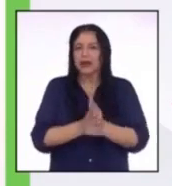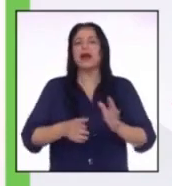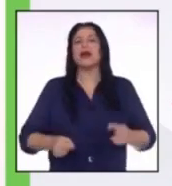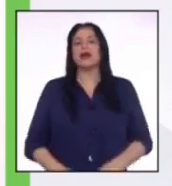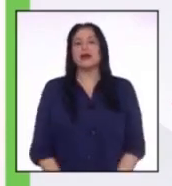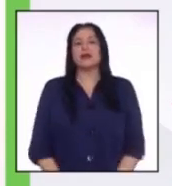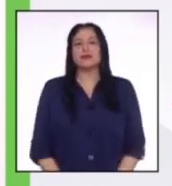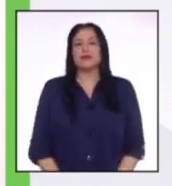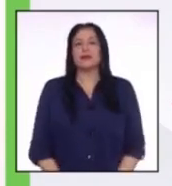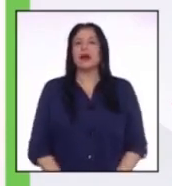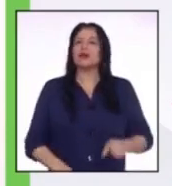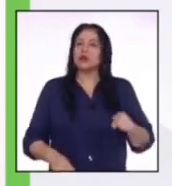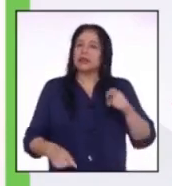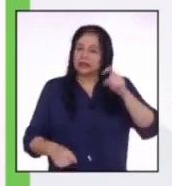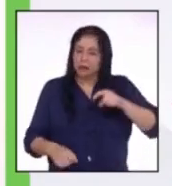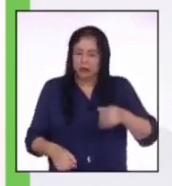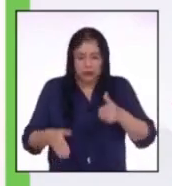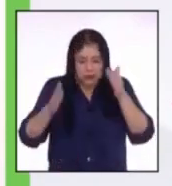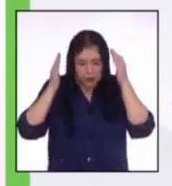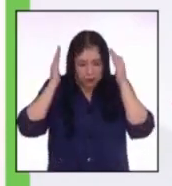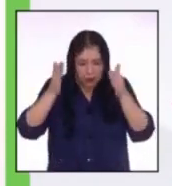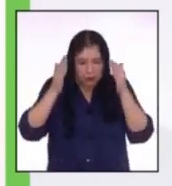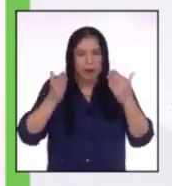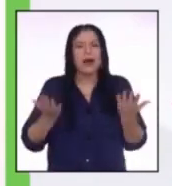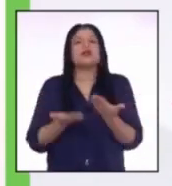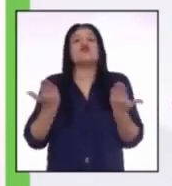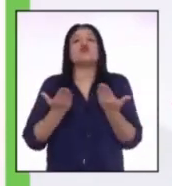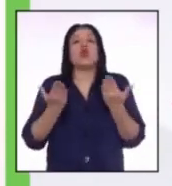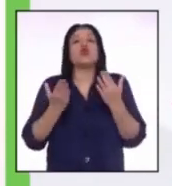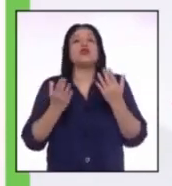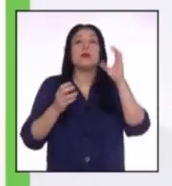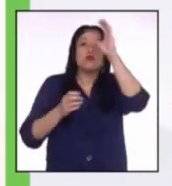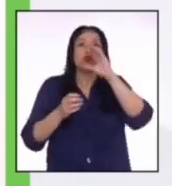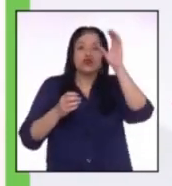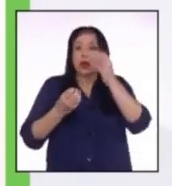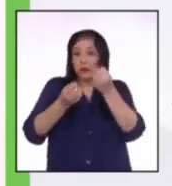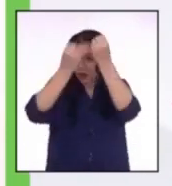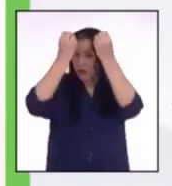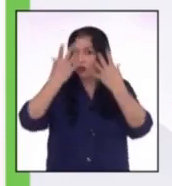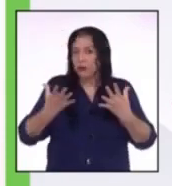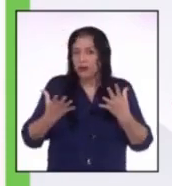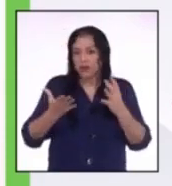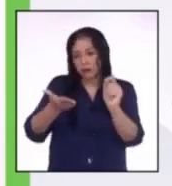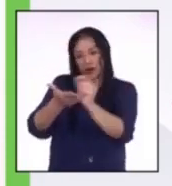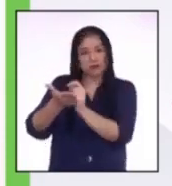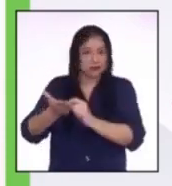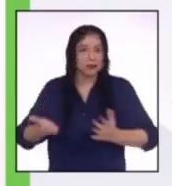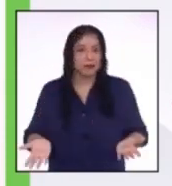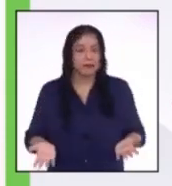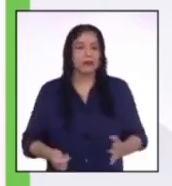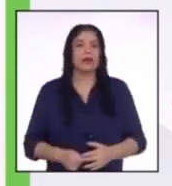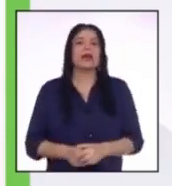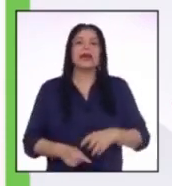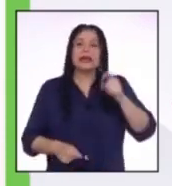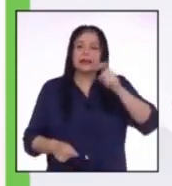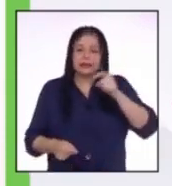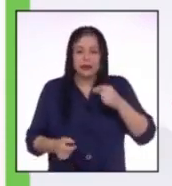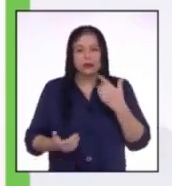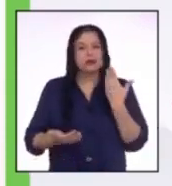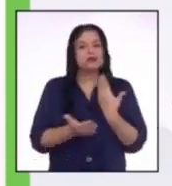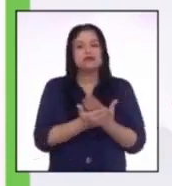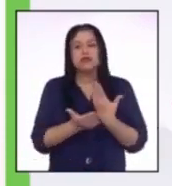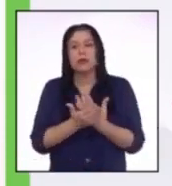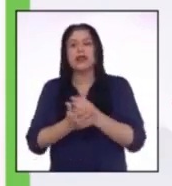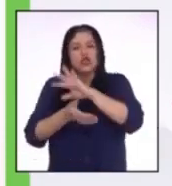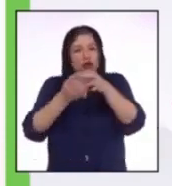presta mucha atención a las fuentes de donde sacaremos el contenido del texto hay que verificar